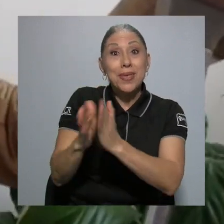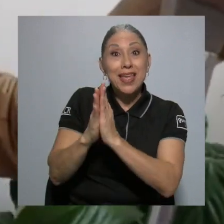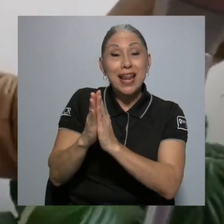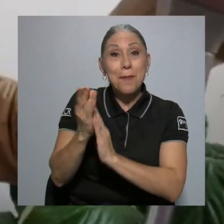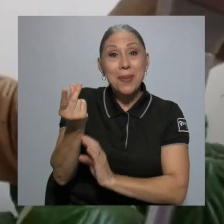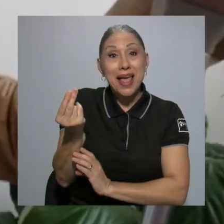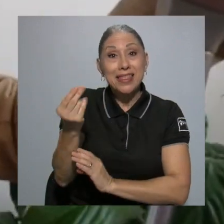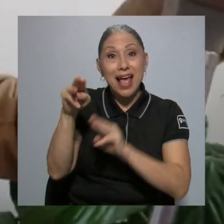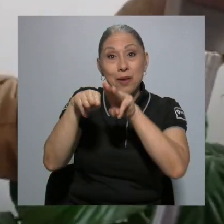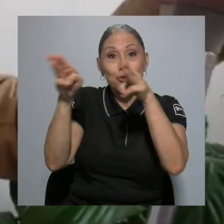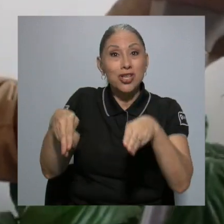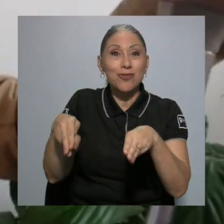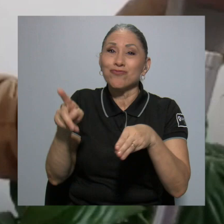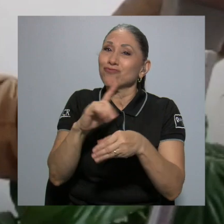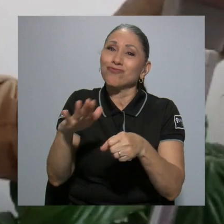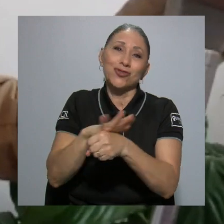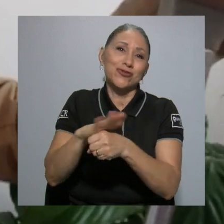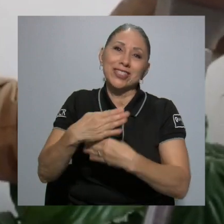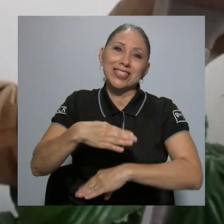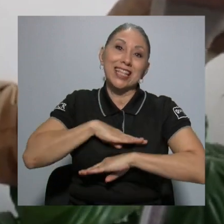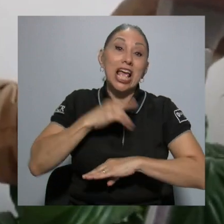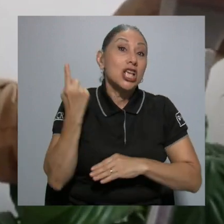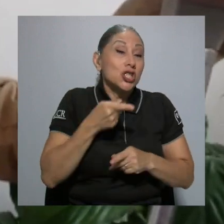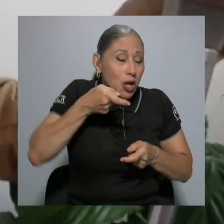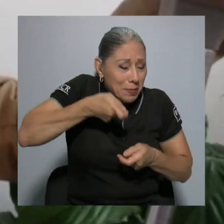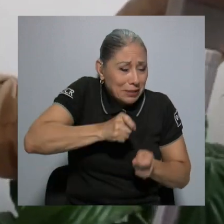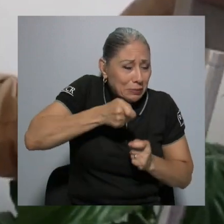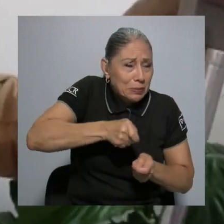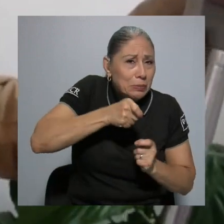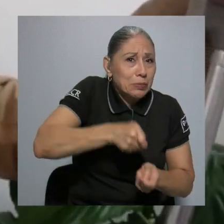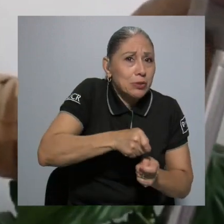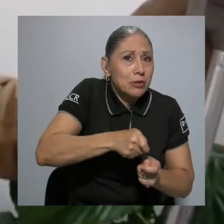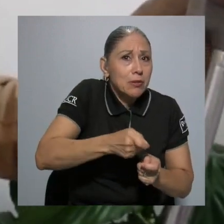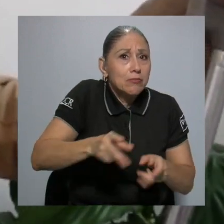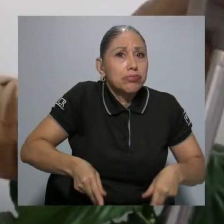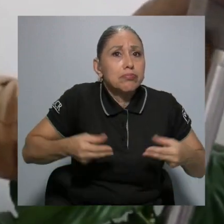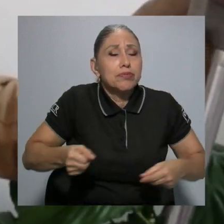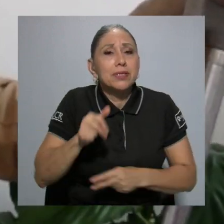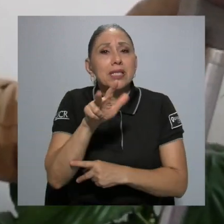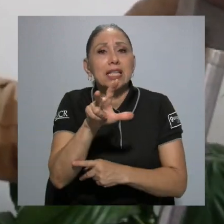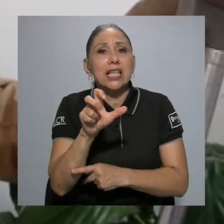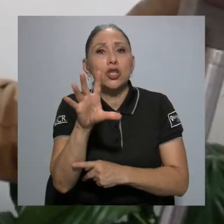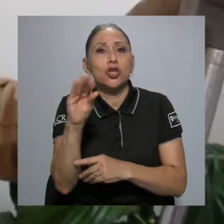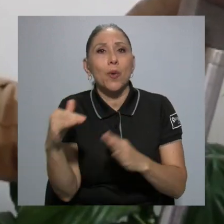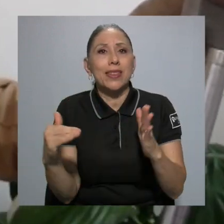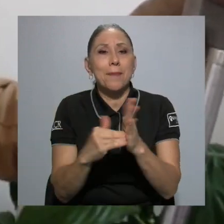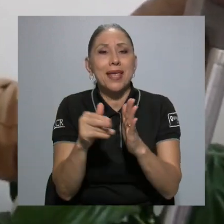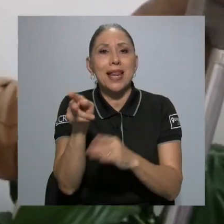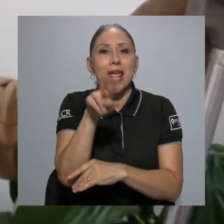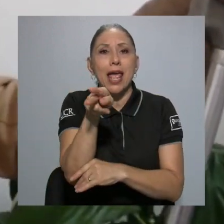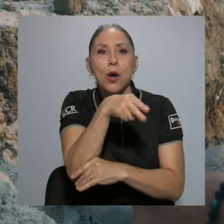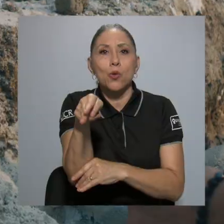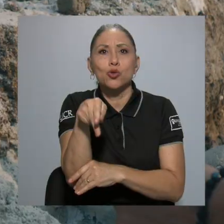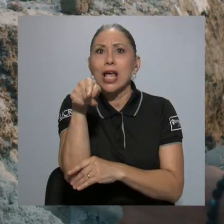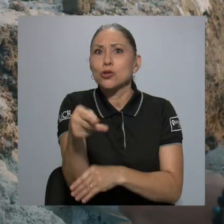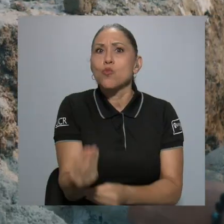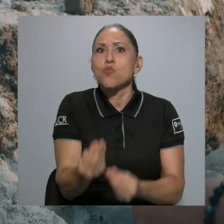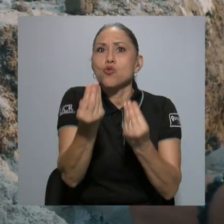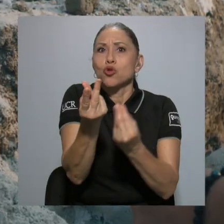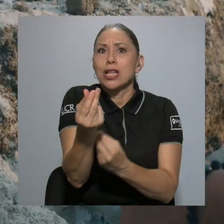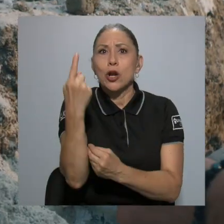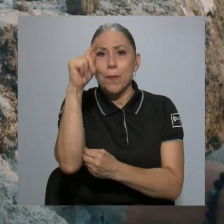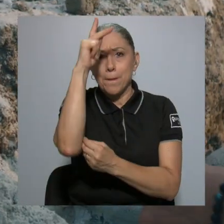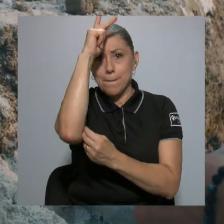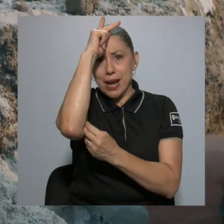no me va a alcanzar. Si solo la excavación ha costado 350.000 euros. Es un montón de plata para Perú. No